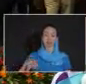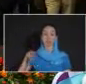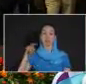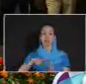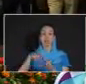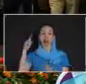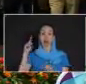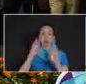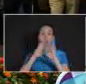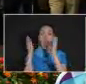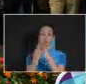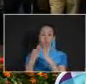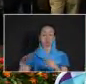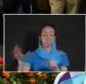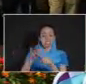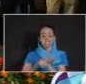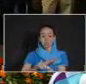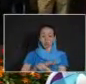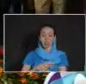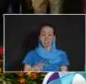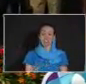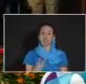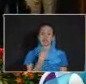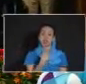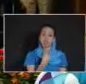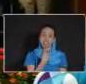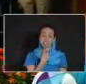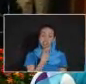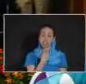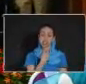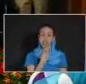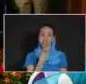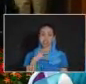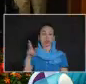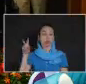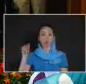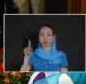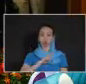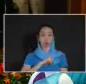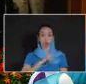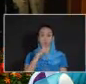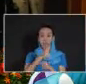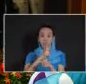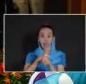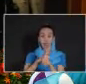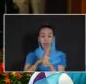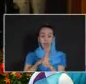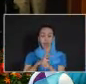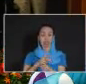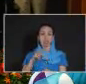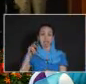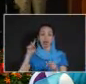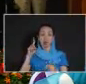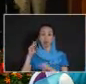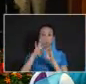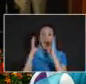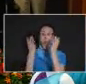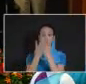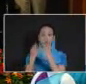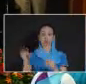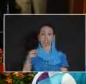una Guatemala llena de violencia, sino que en un mundo lleno de violencia que está profetizado, que en el último